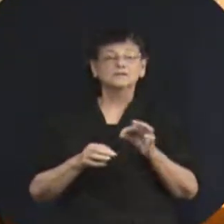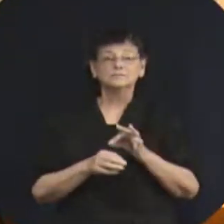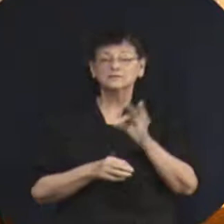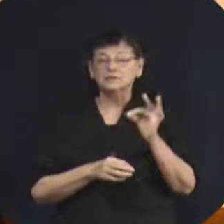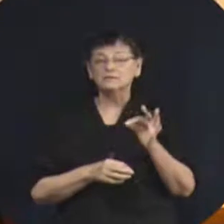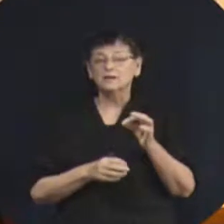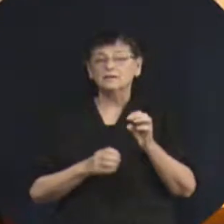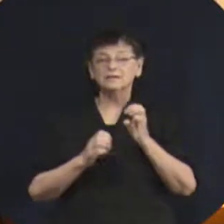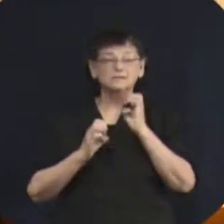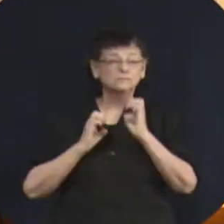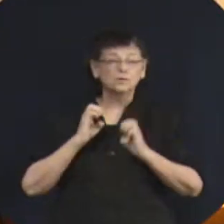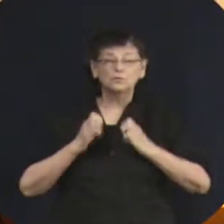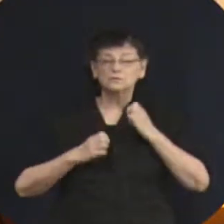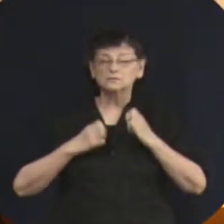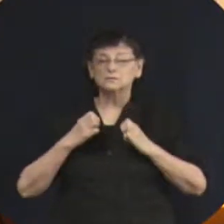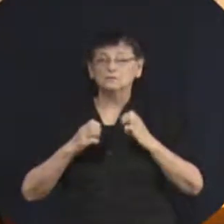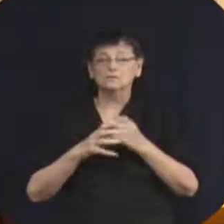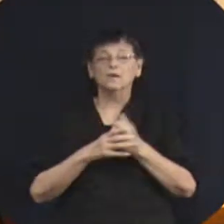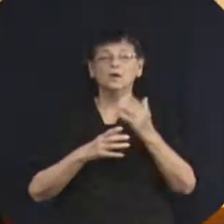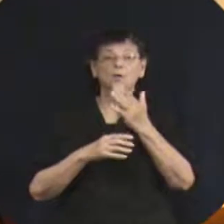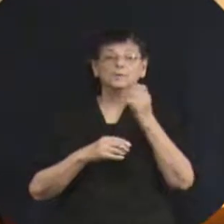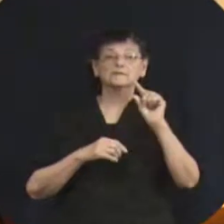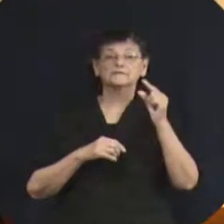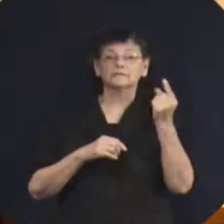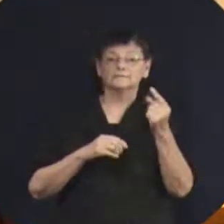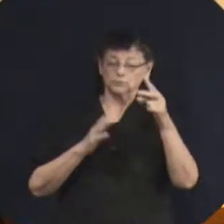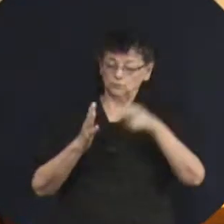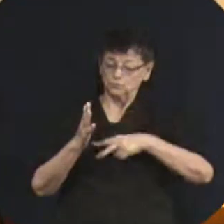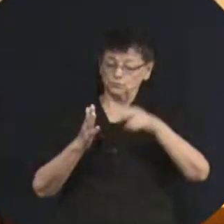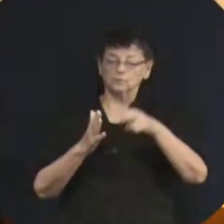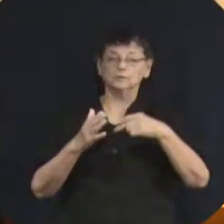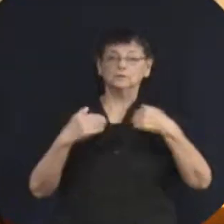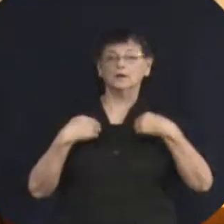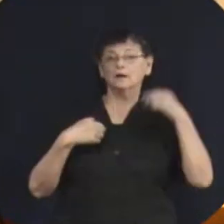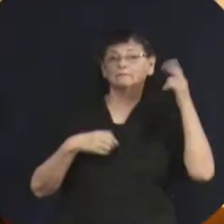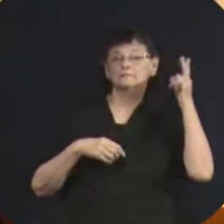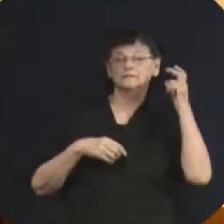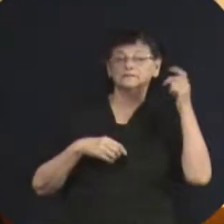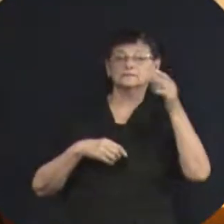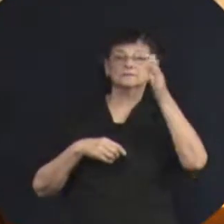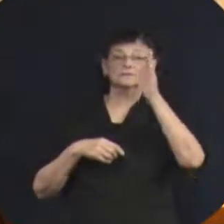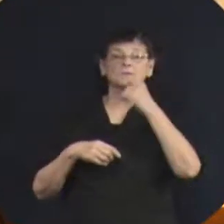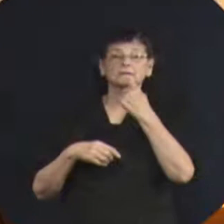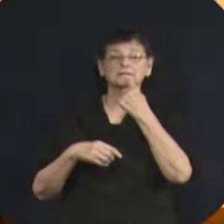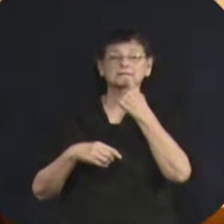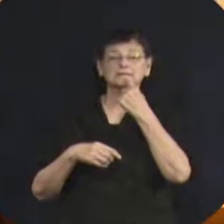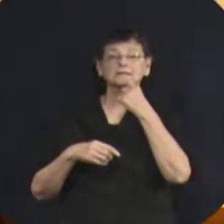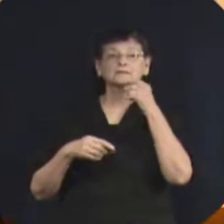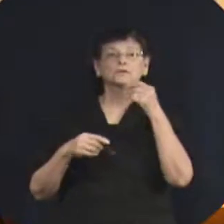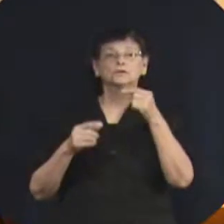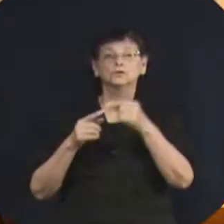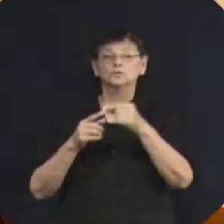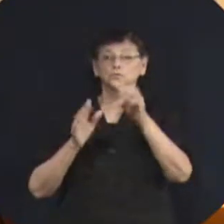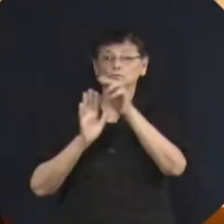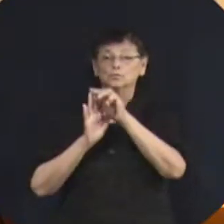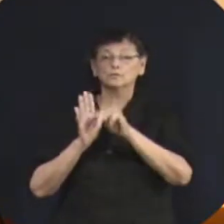espiritual y emocional, porque en la primera lectura hemos escuchado a Dios diciéndole a Moisés: